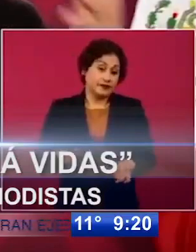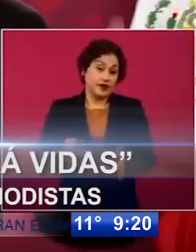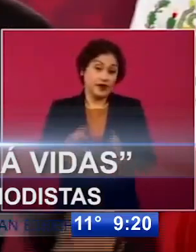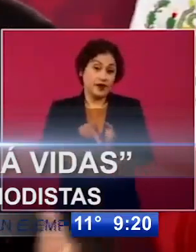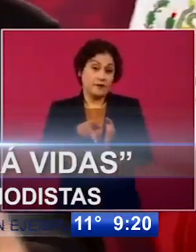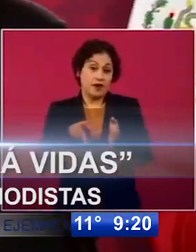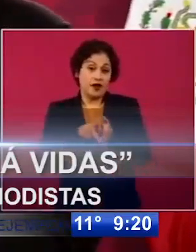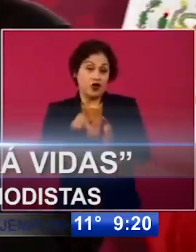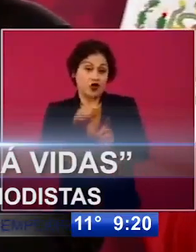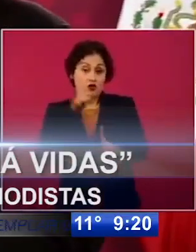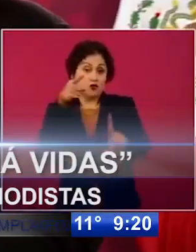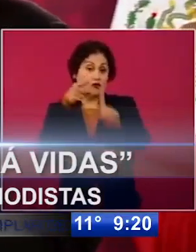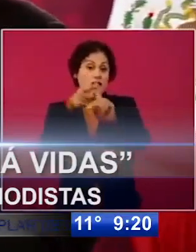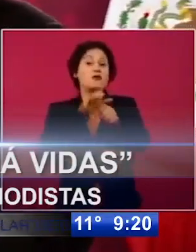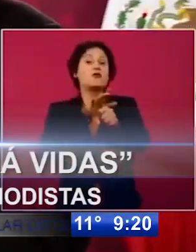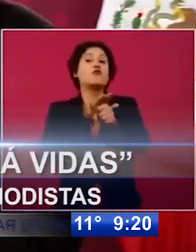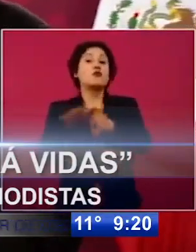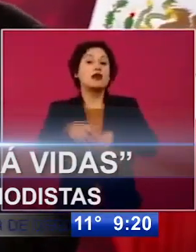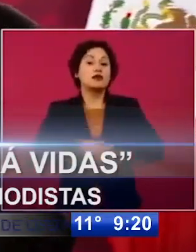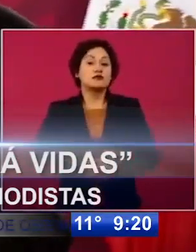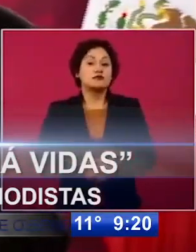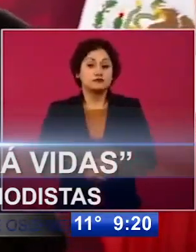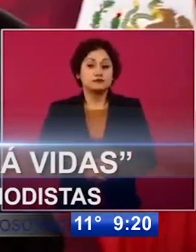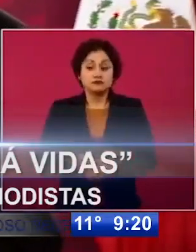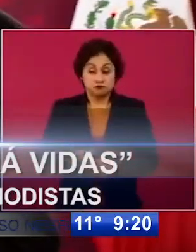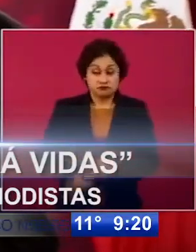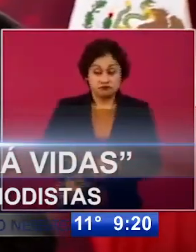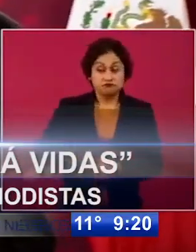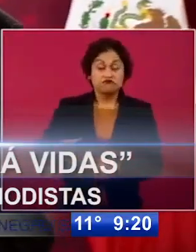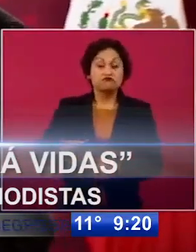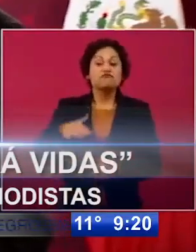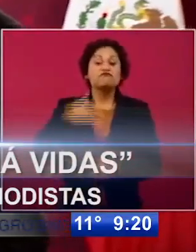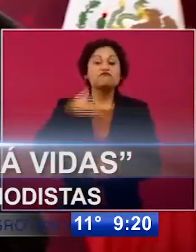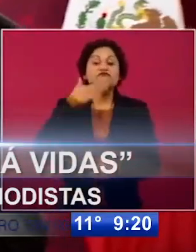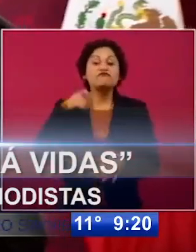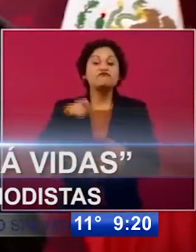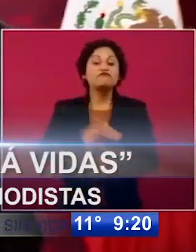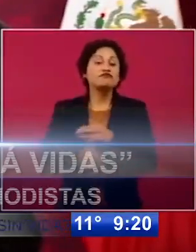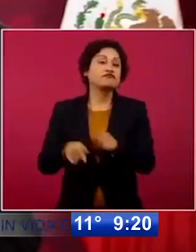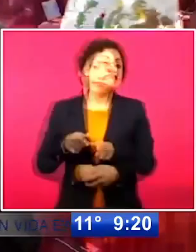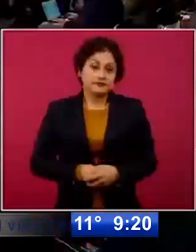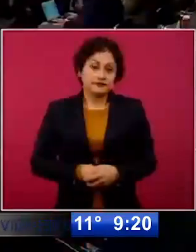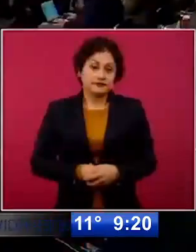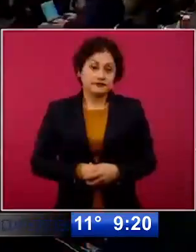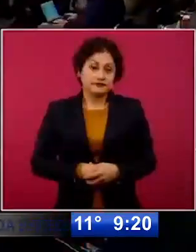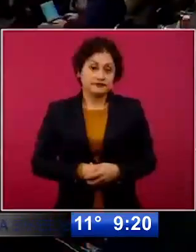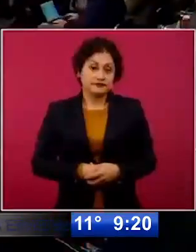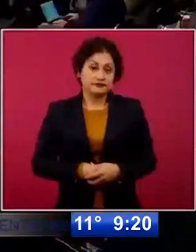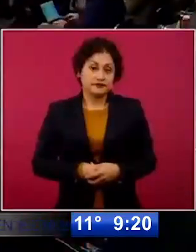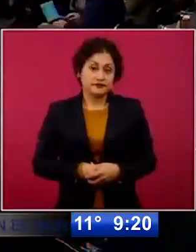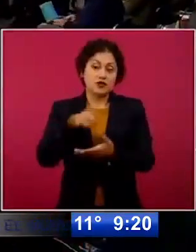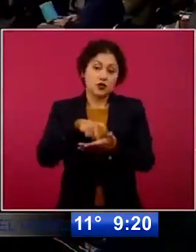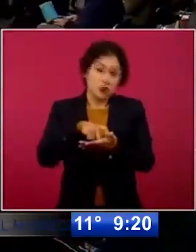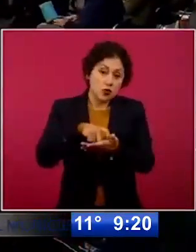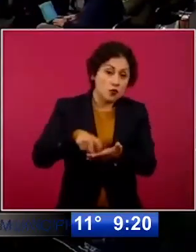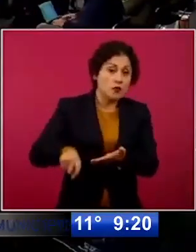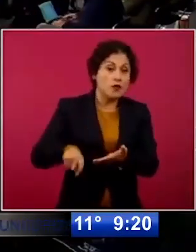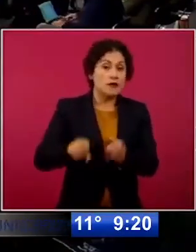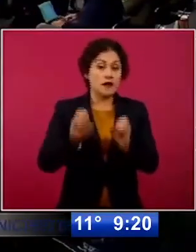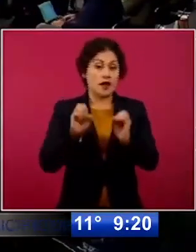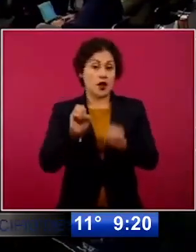era mantener al régimen corrupto y compraban o alquilaban